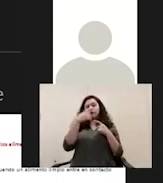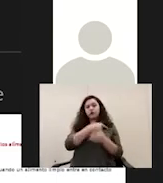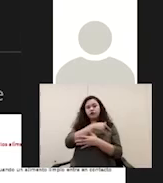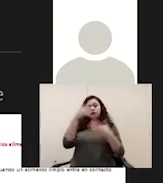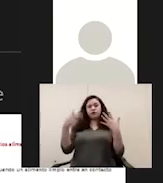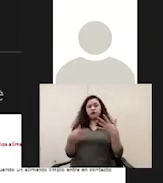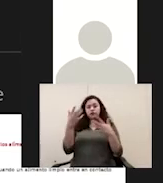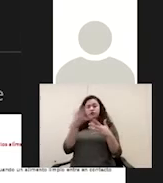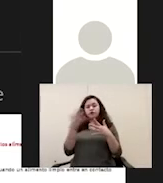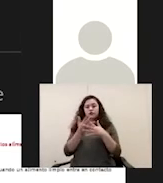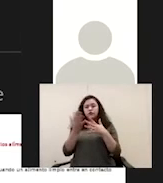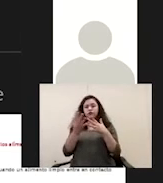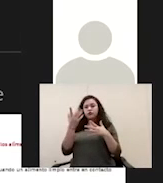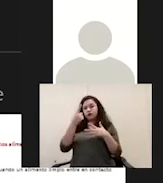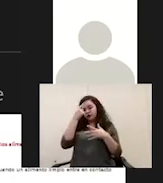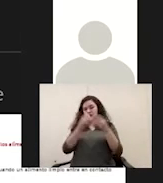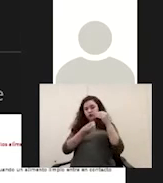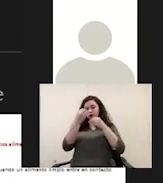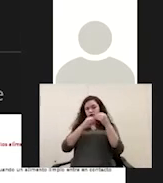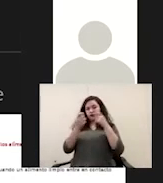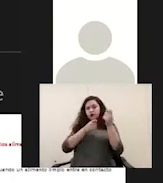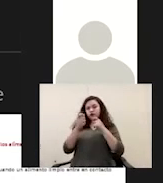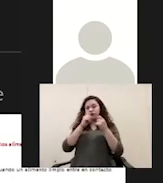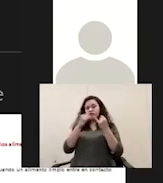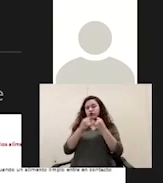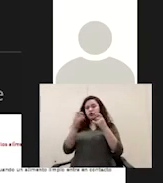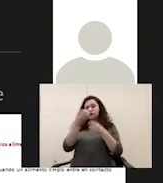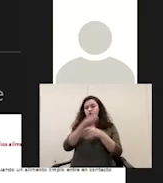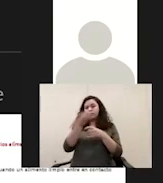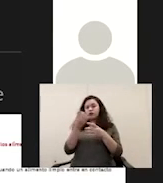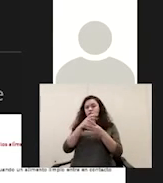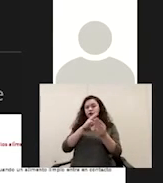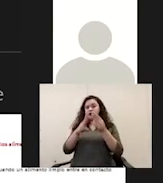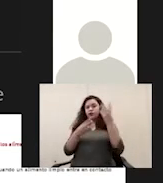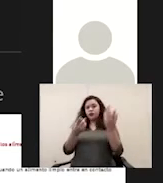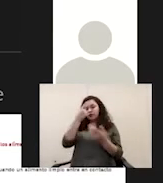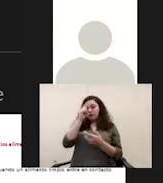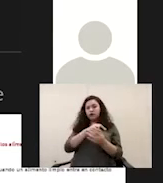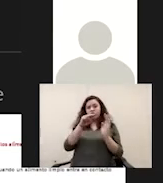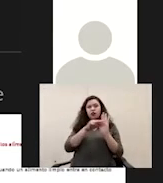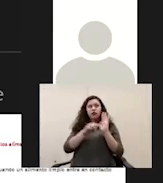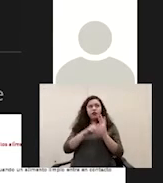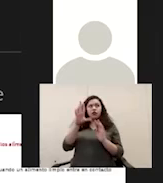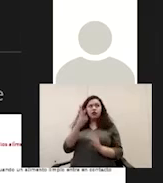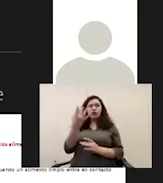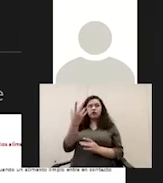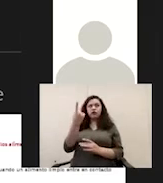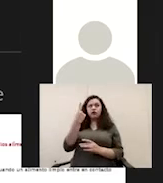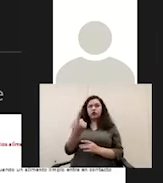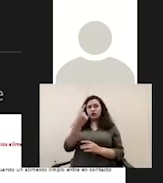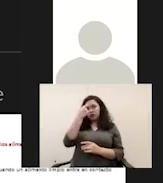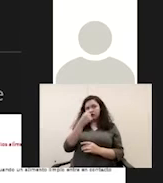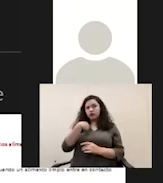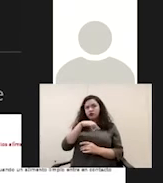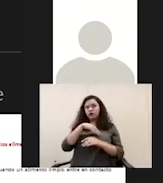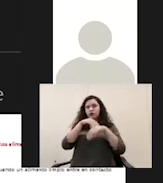el manejo de alimentos que tiene tanto la Organización Mundial de la Salud como la norma 251, bajo la cual nosotros hacemos nuestras visitas